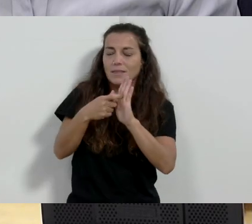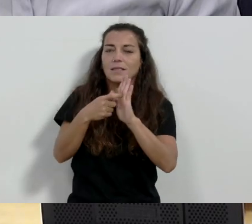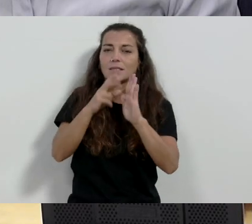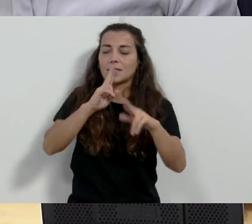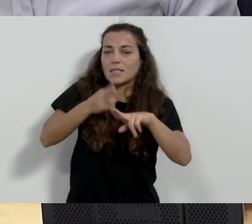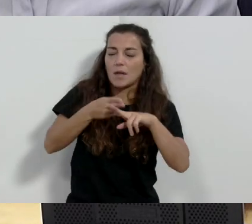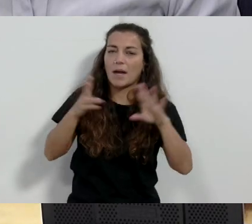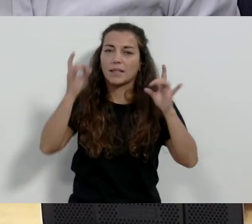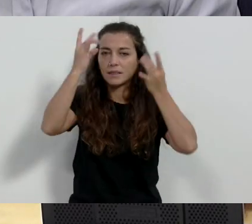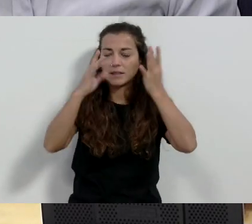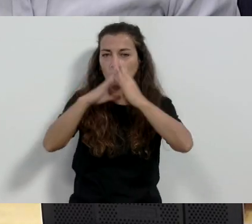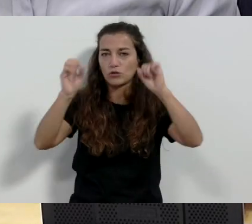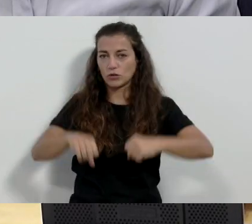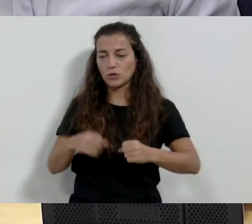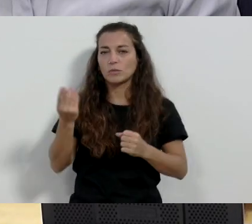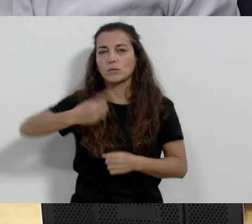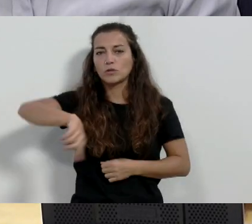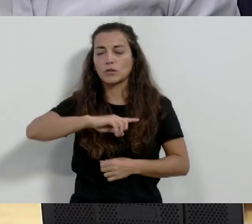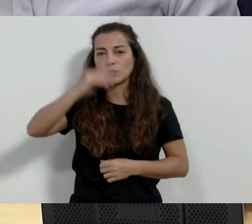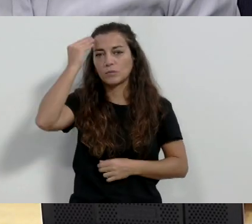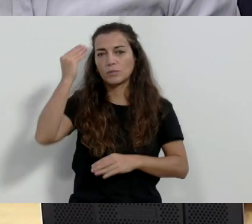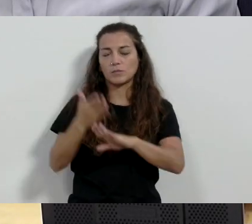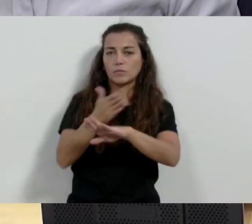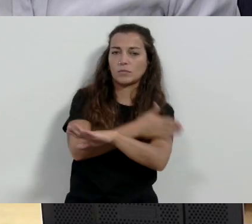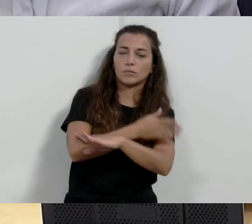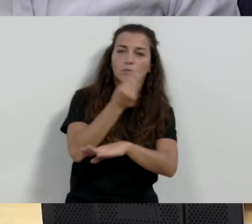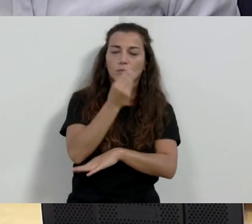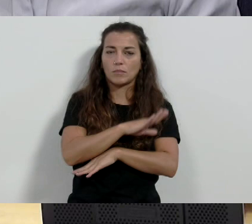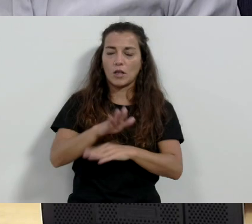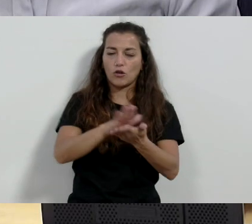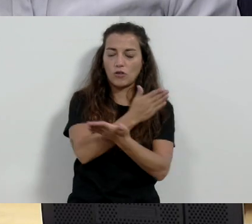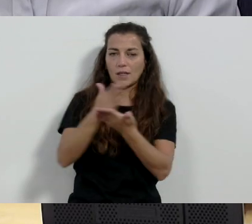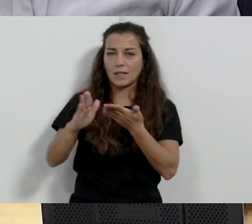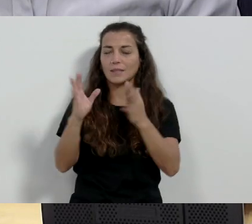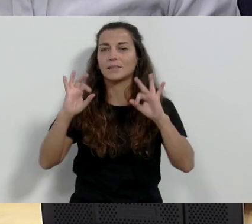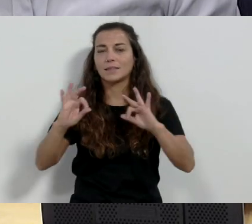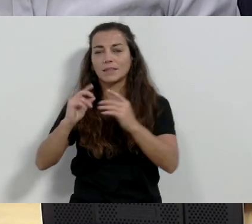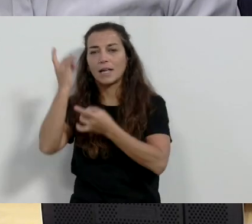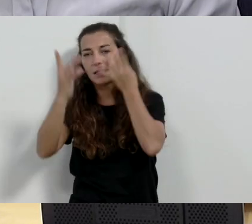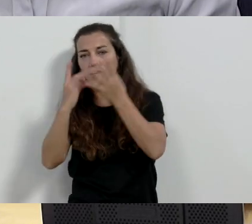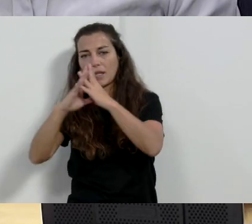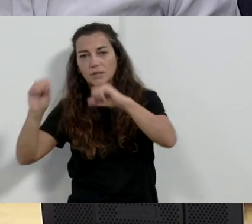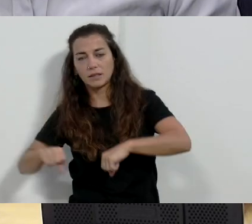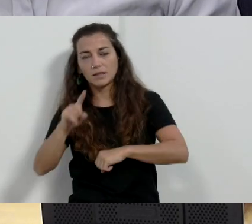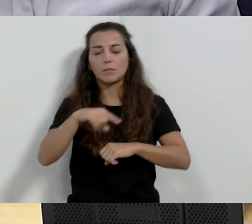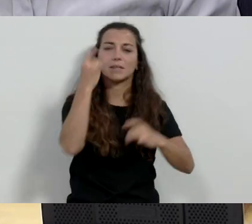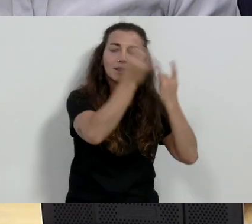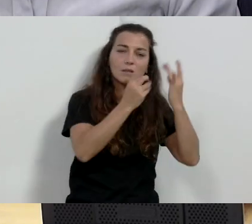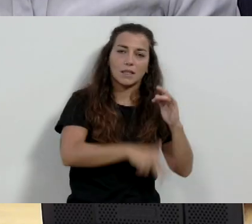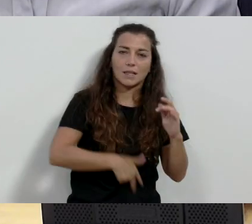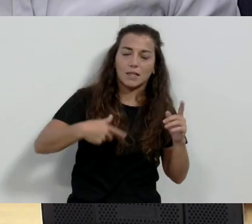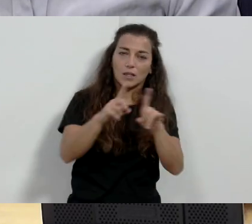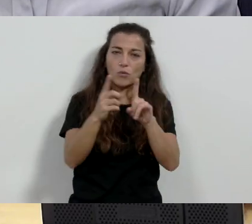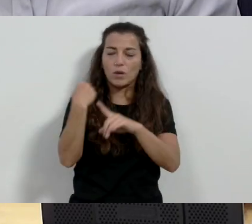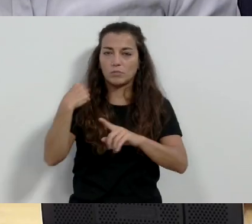tuvo a bien separar lo que son las actividades conveniadas de las actividades generales para tener también, primero, un control de los convenios que se van